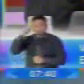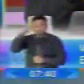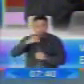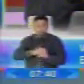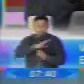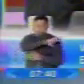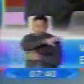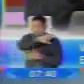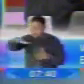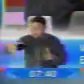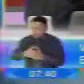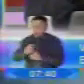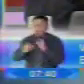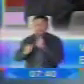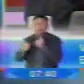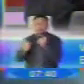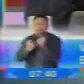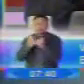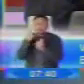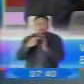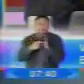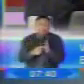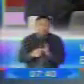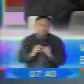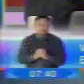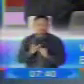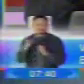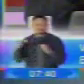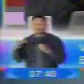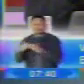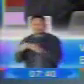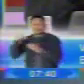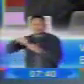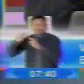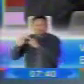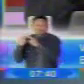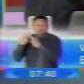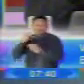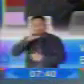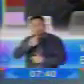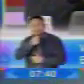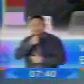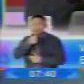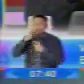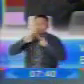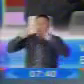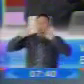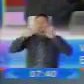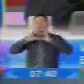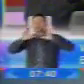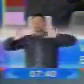ese personal de apoyo que en este momento, por ejemplo, todo el sector que se dedica a los conciertos masivos, por